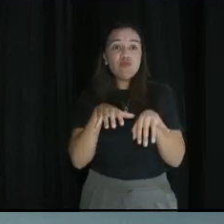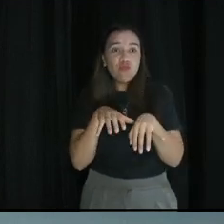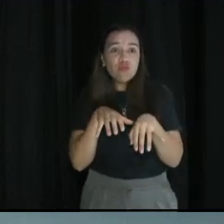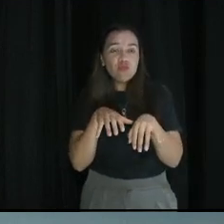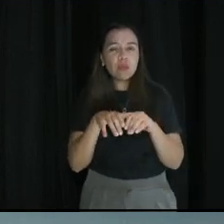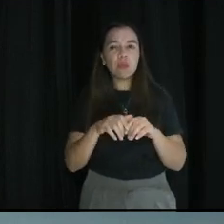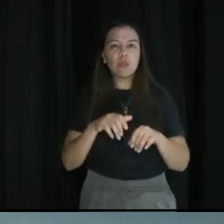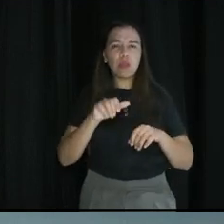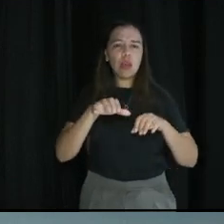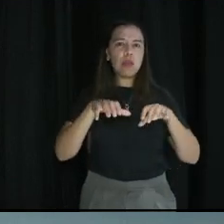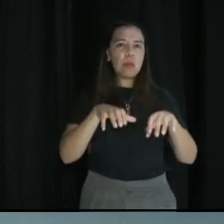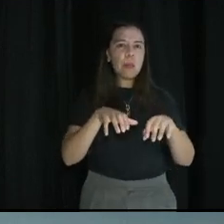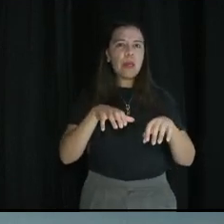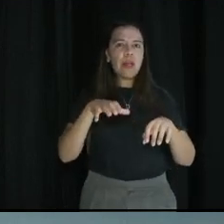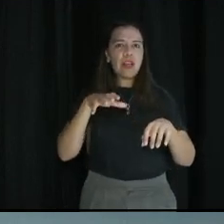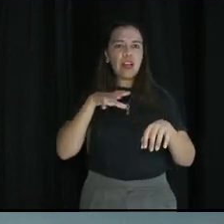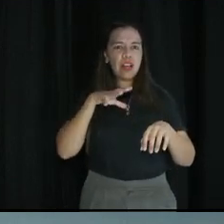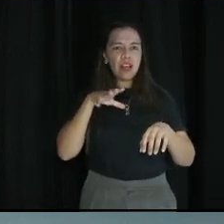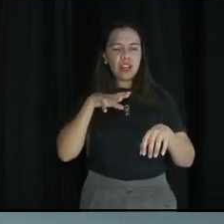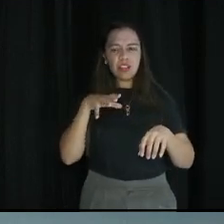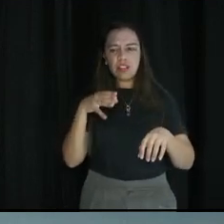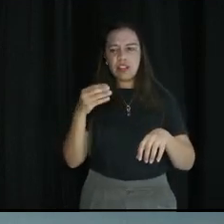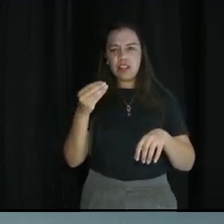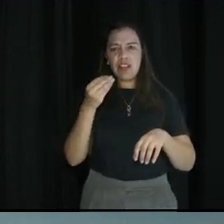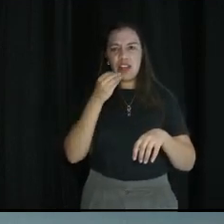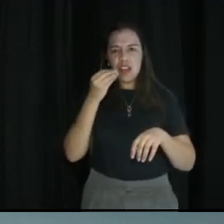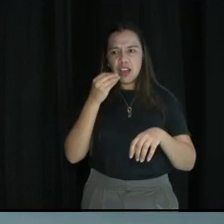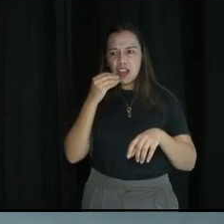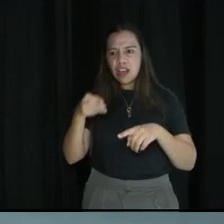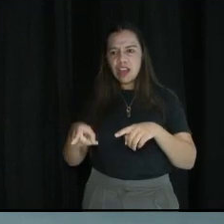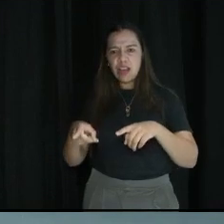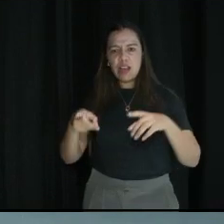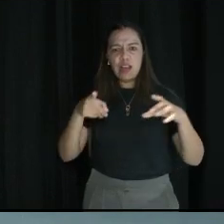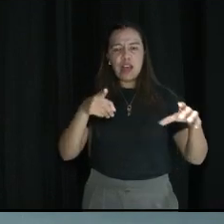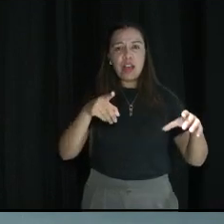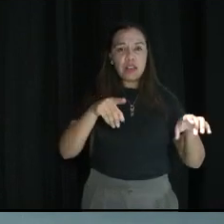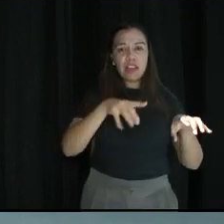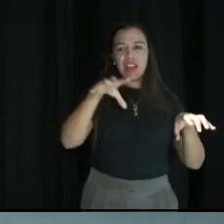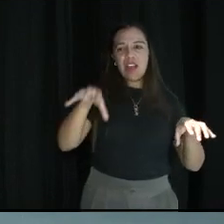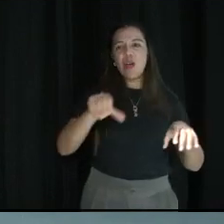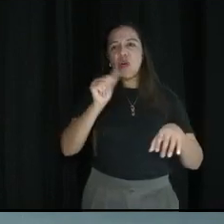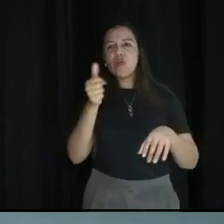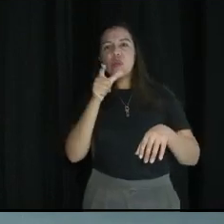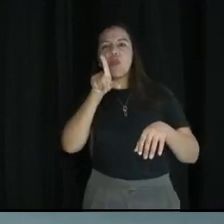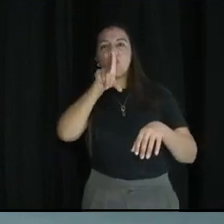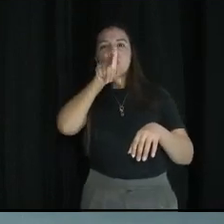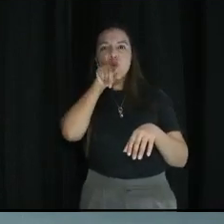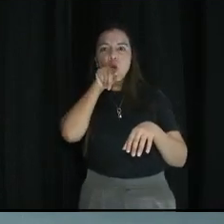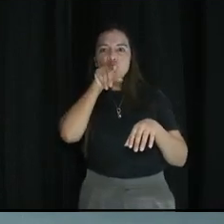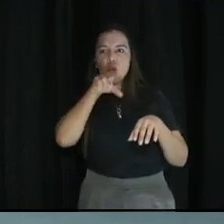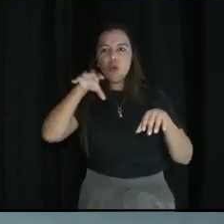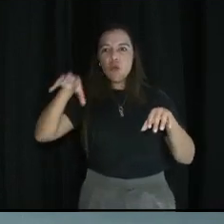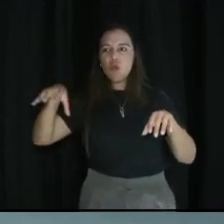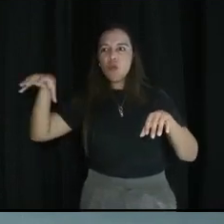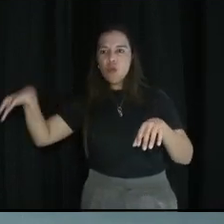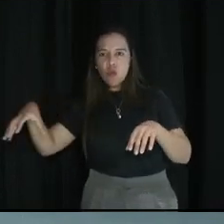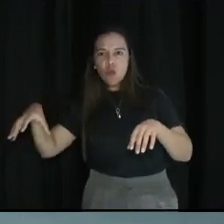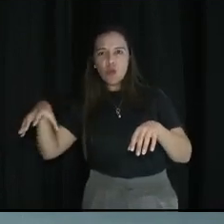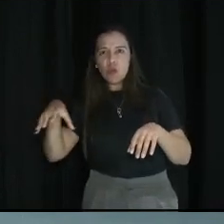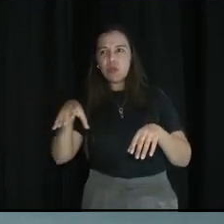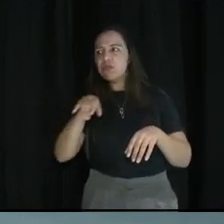de alimento al cual no podía tener acceso, tenía jaulas de pollos a los dos lados, entonces veía el alimento y no se lo podía